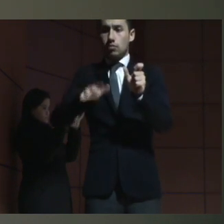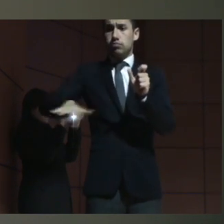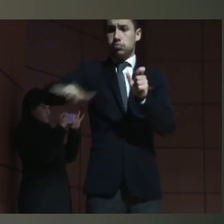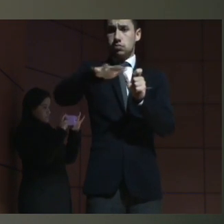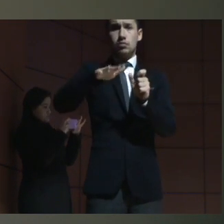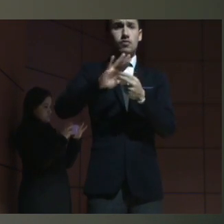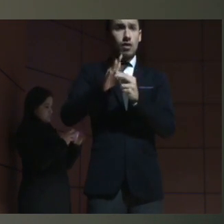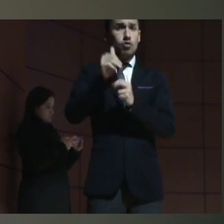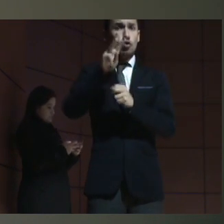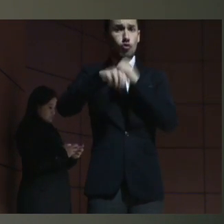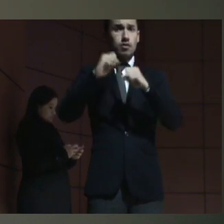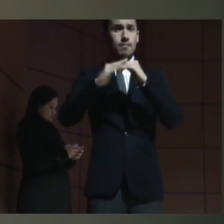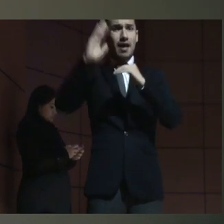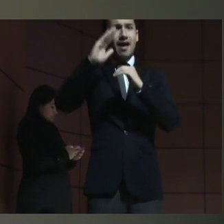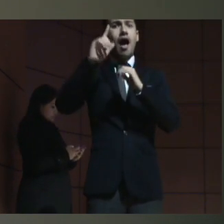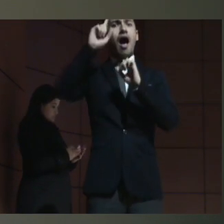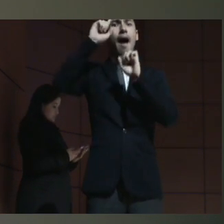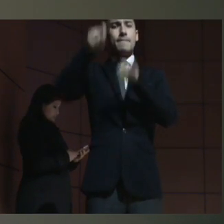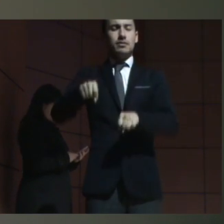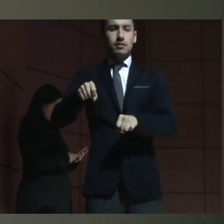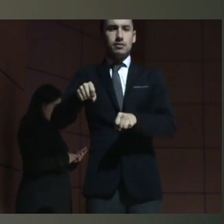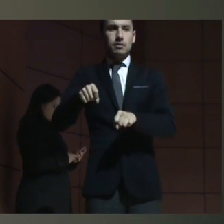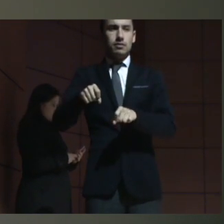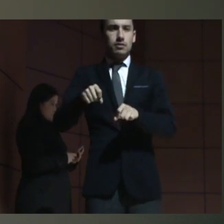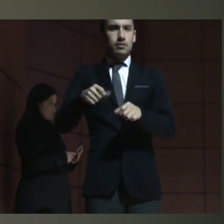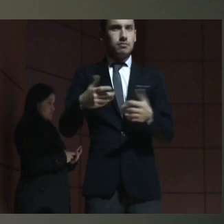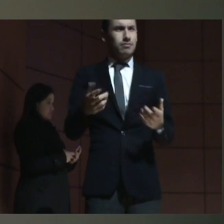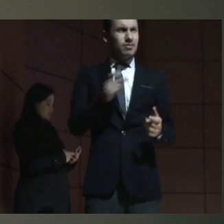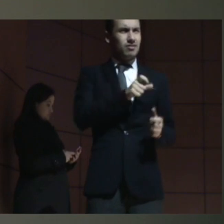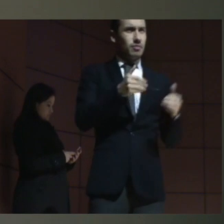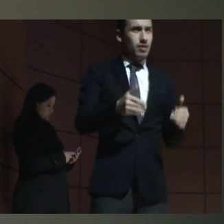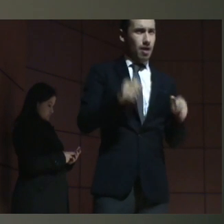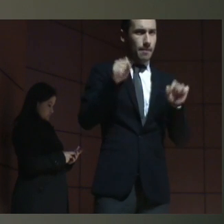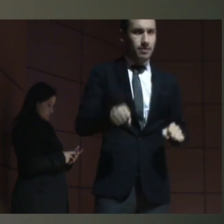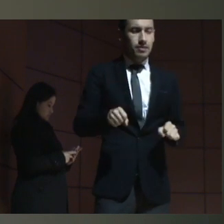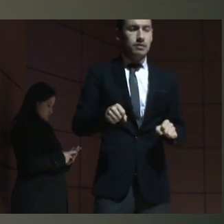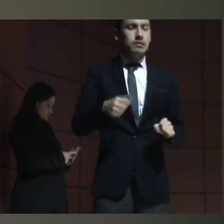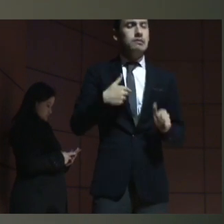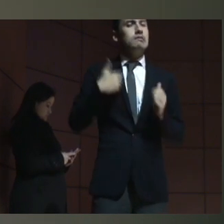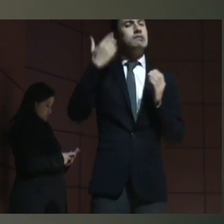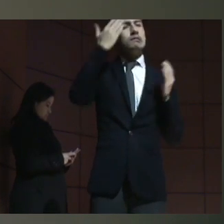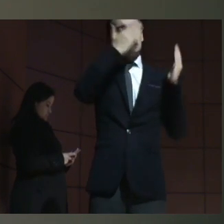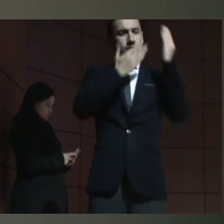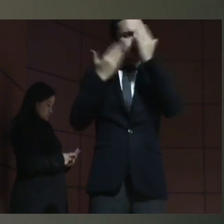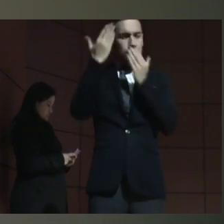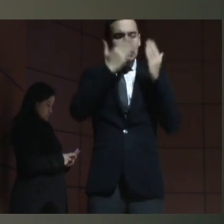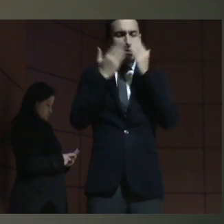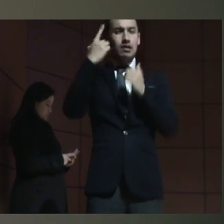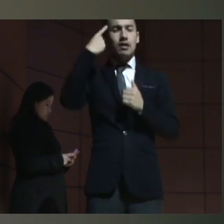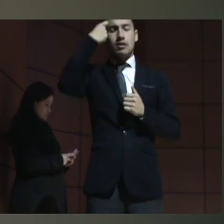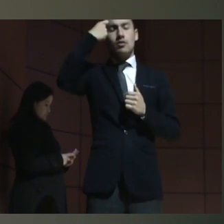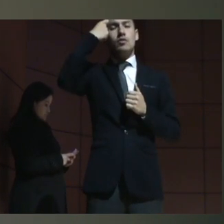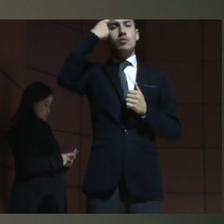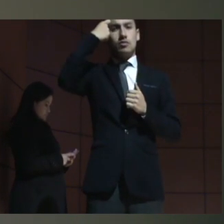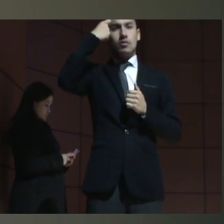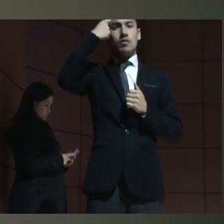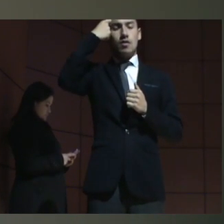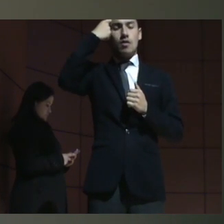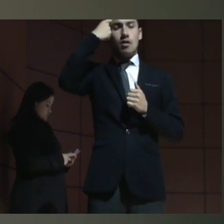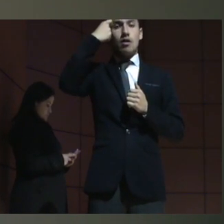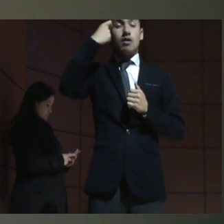capaces pero estos retos nos llevan entonces a darnos cuenta que hay que definitivamente